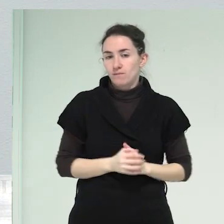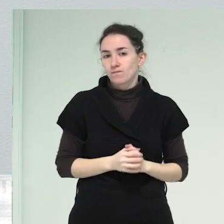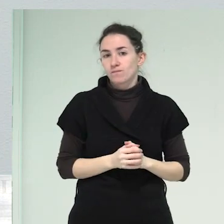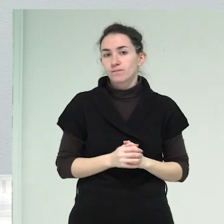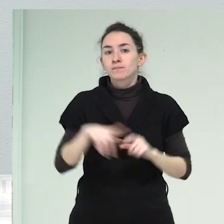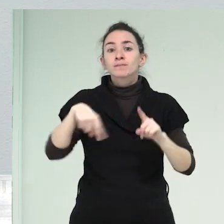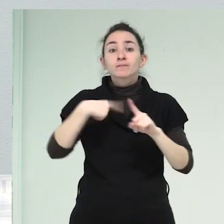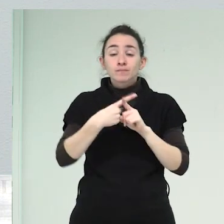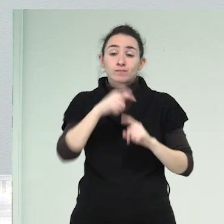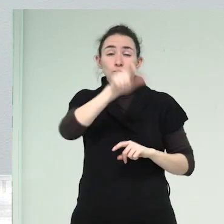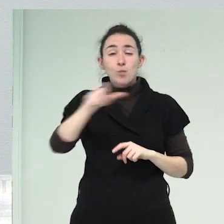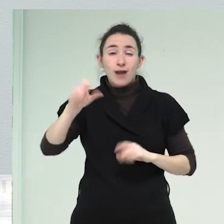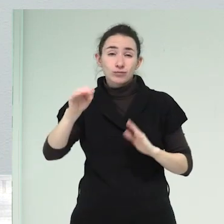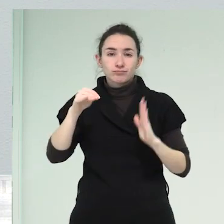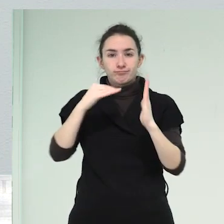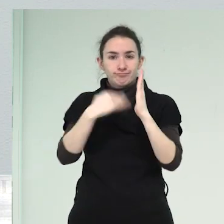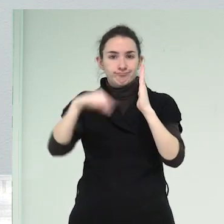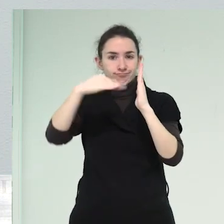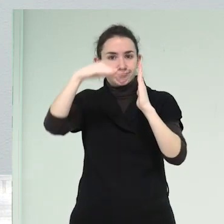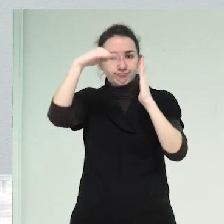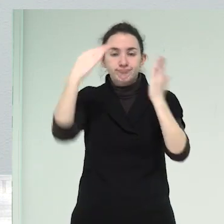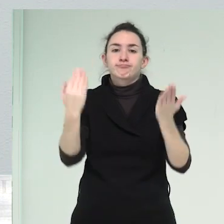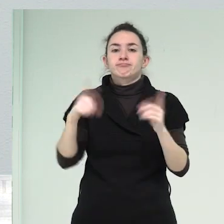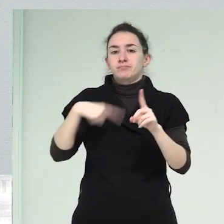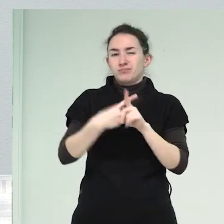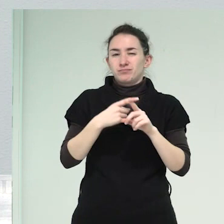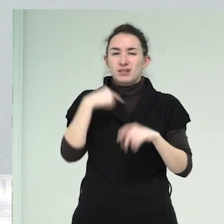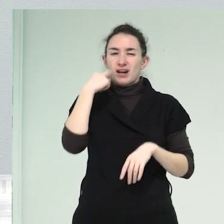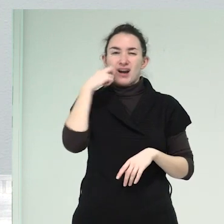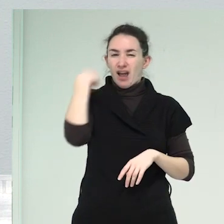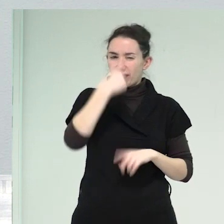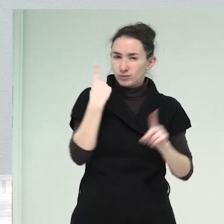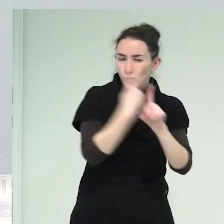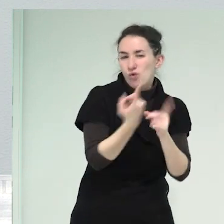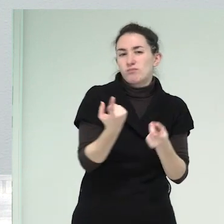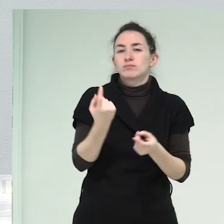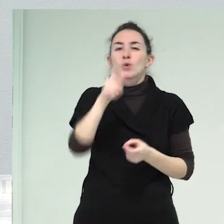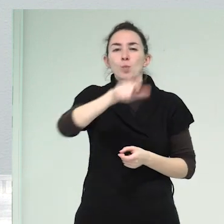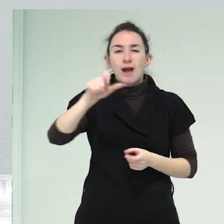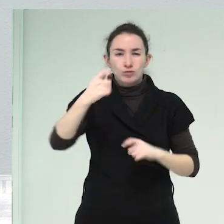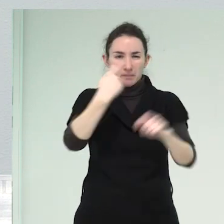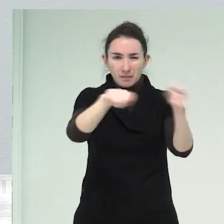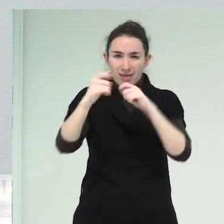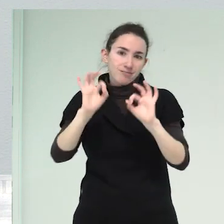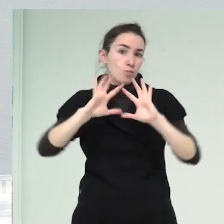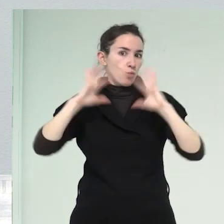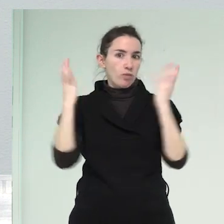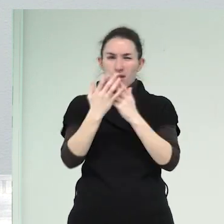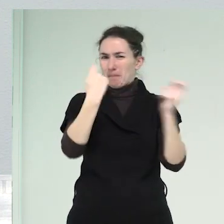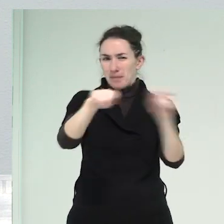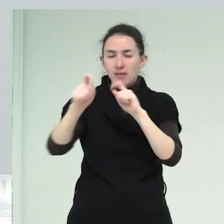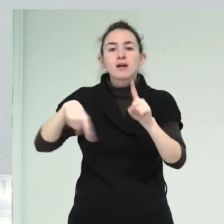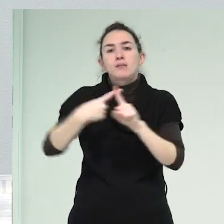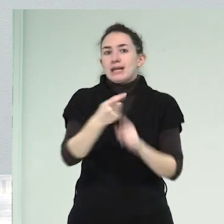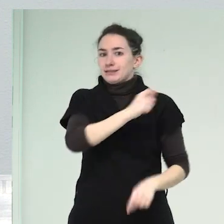jerarquización de los seres humanos, el racismo, la trata de las personas a nivel global también, y la esclavitud.